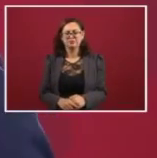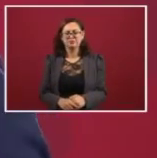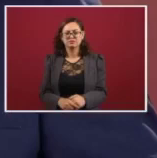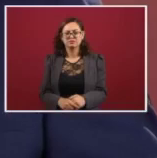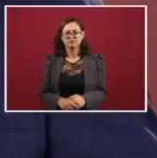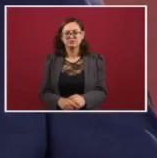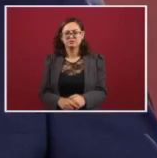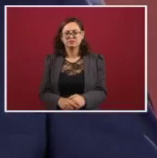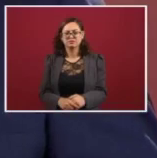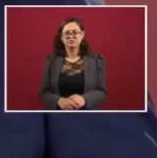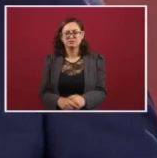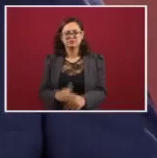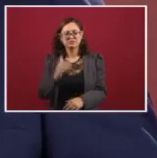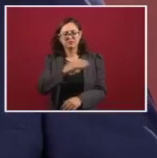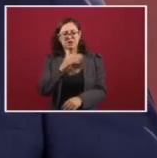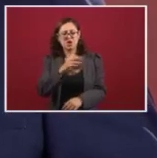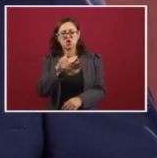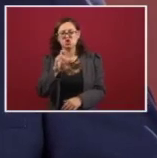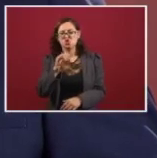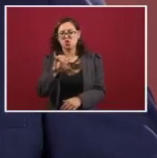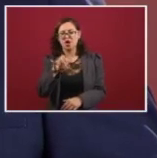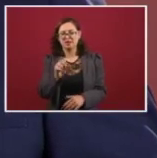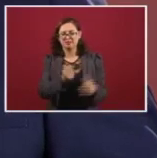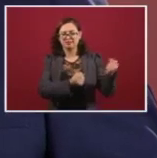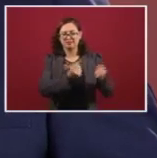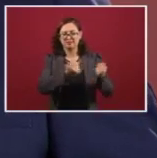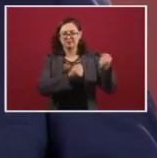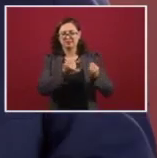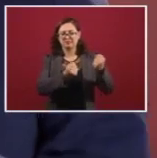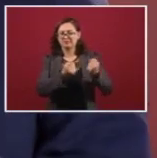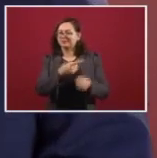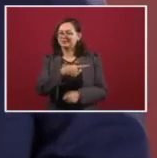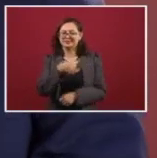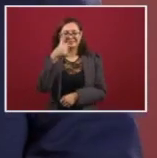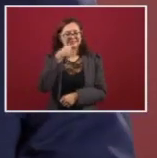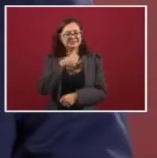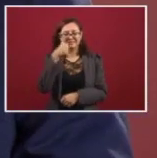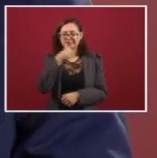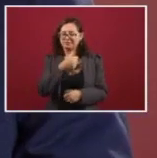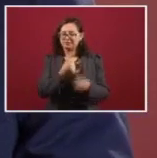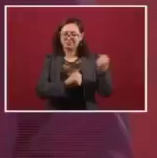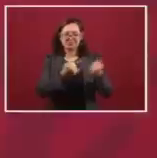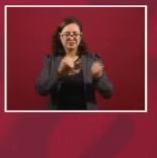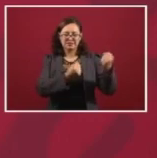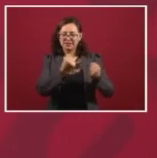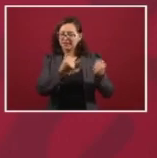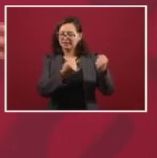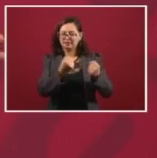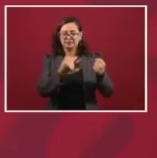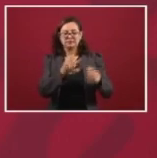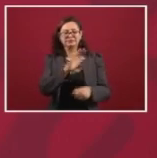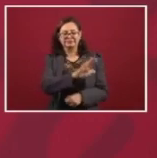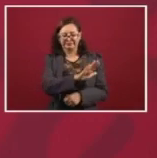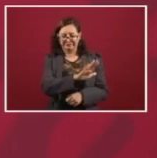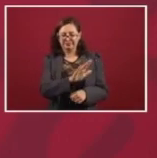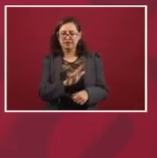a Rojas, que es el que siempre conduce la camioneta,